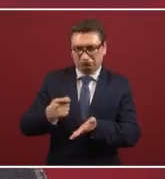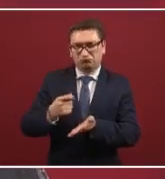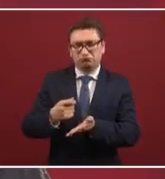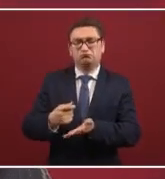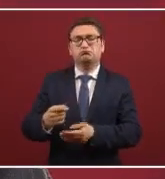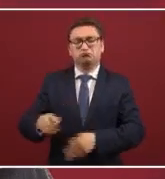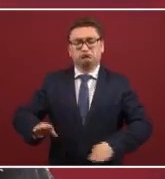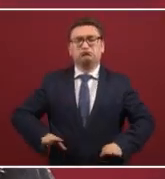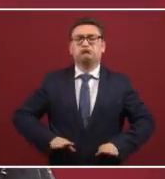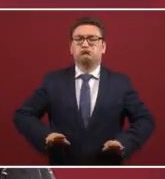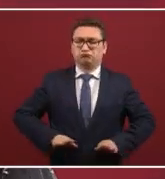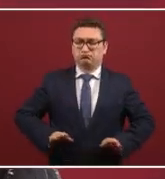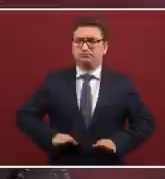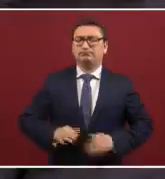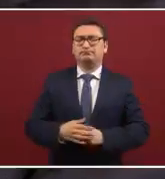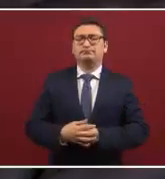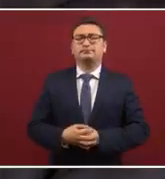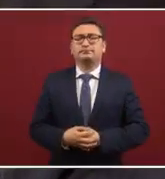que es